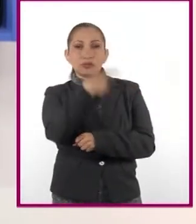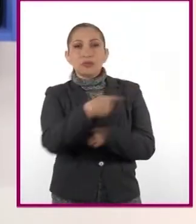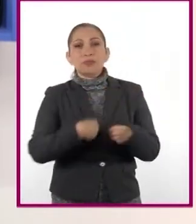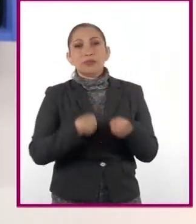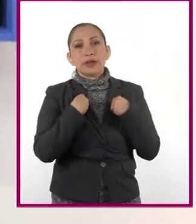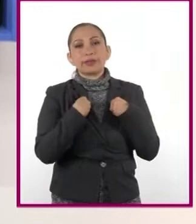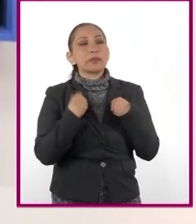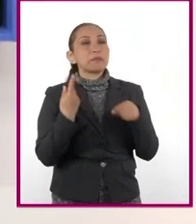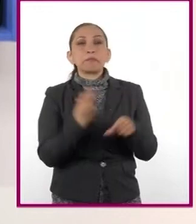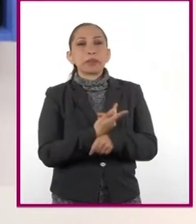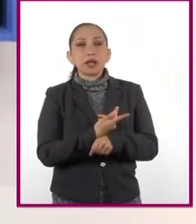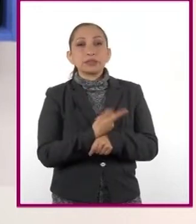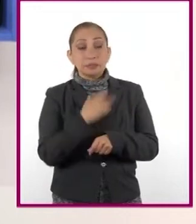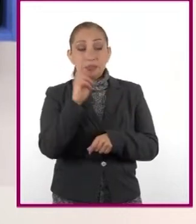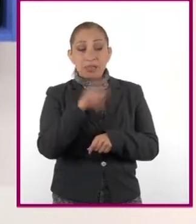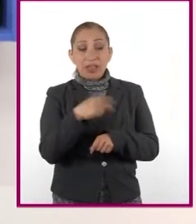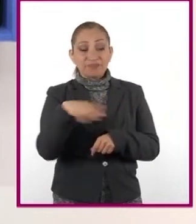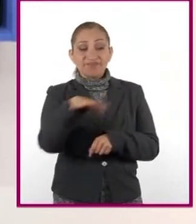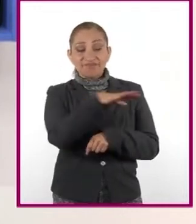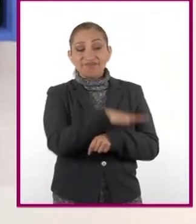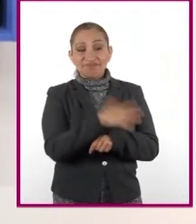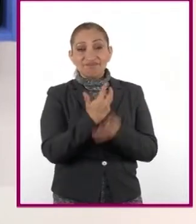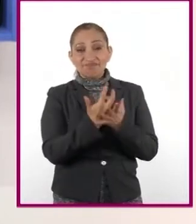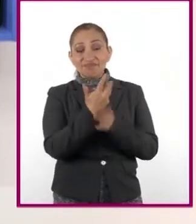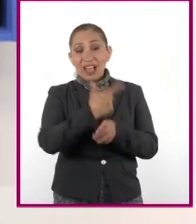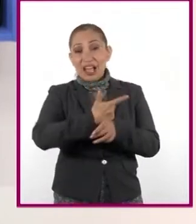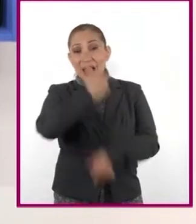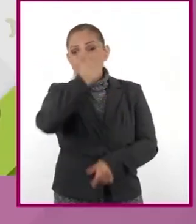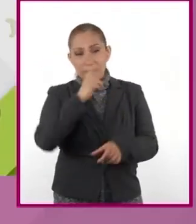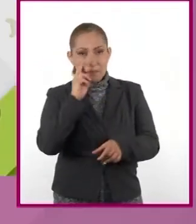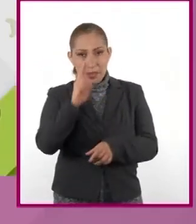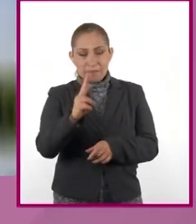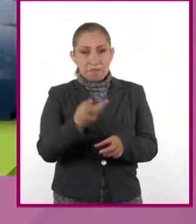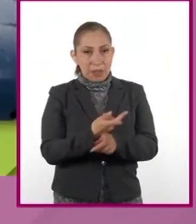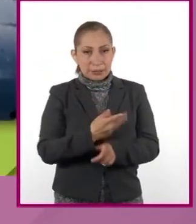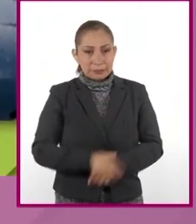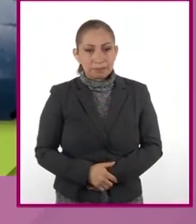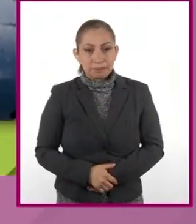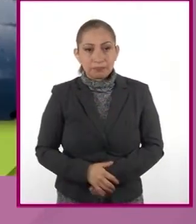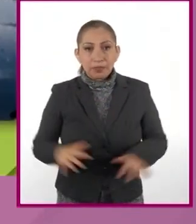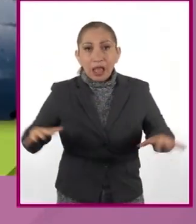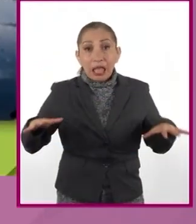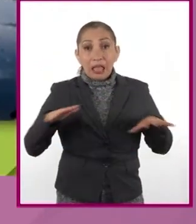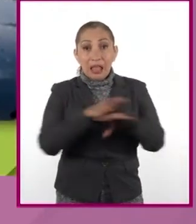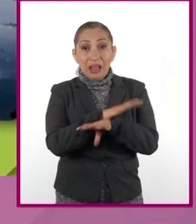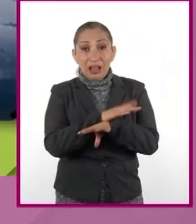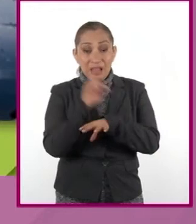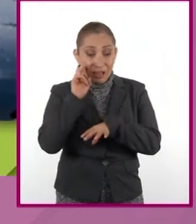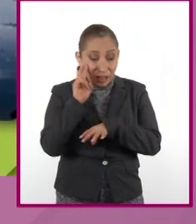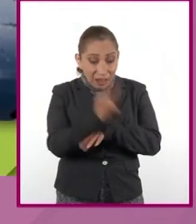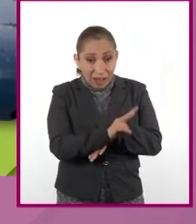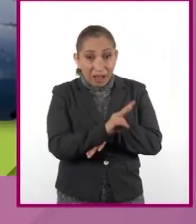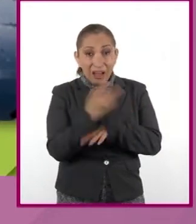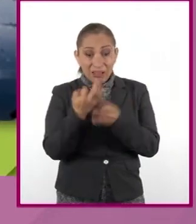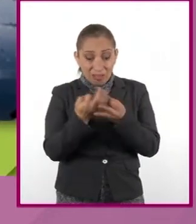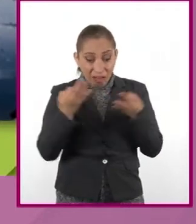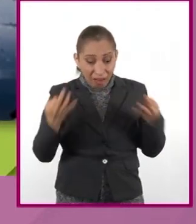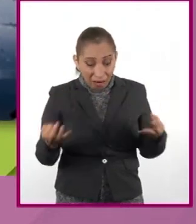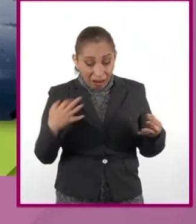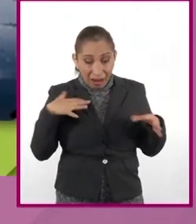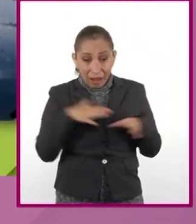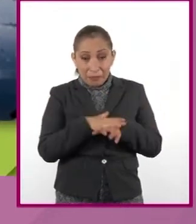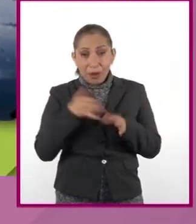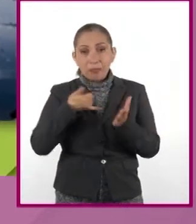generando consecuencias serias en el ecosistema, como las siguientes. Modificar la composición de los suelos por